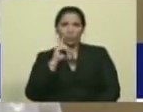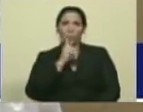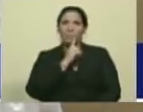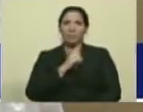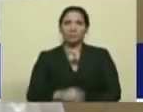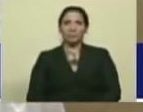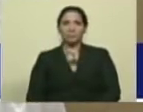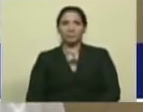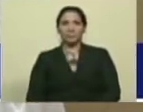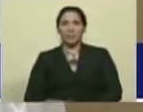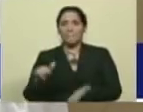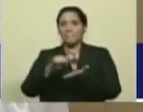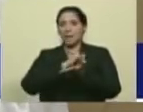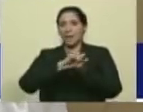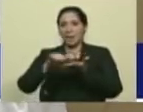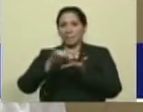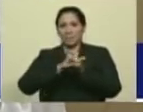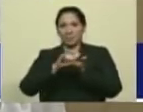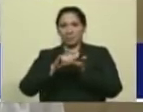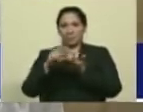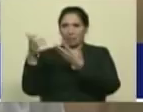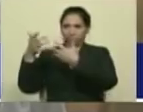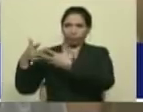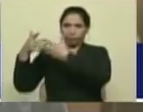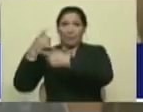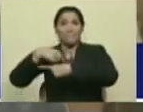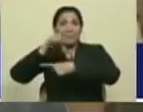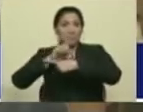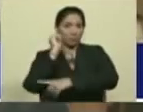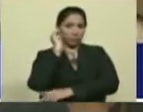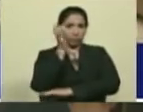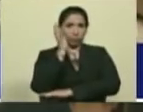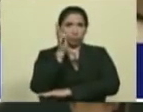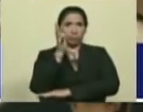en Miami, la primera cumbre